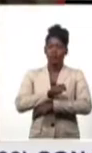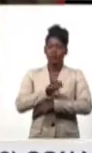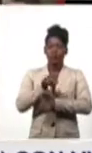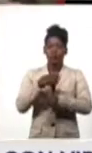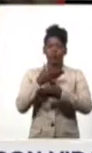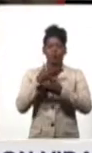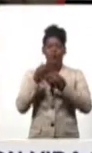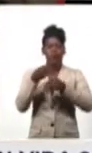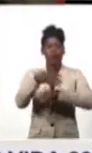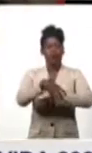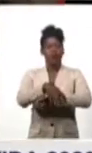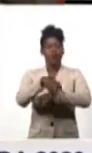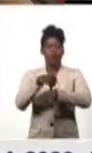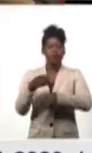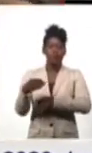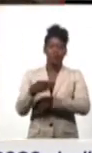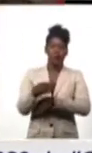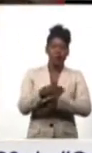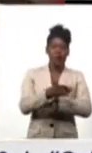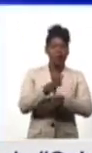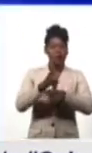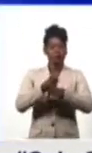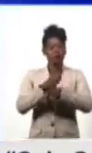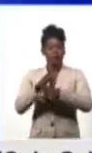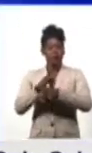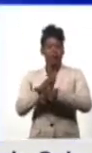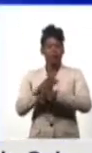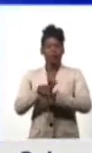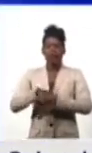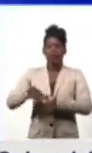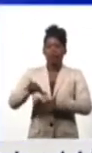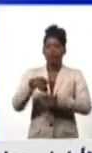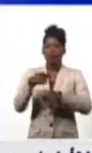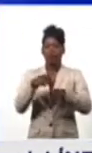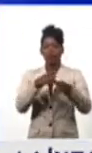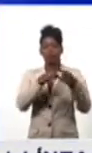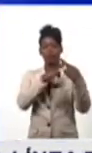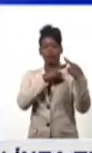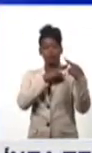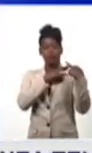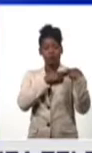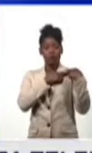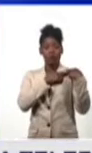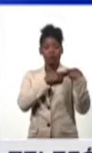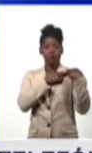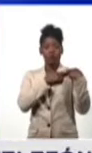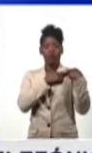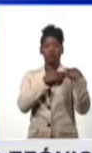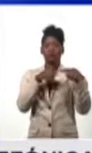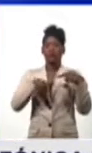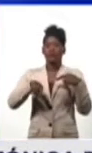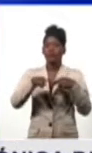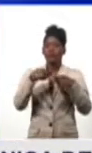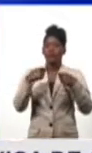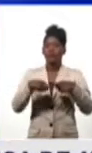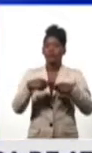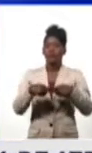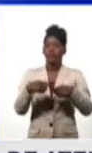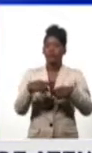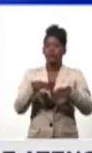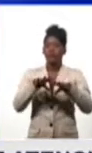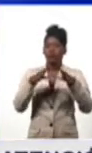promuevan. Yo creo que tenemos que vivir las conductas responsables, tenemos que ser capaces de vivir en armonía